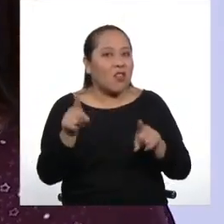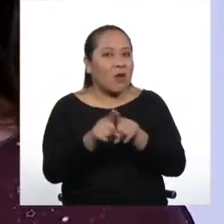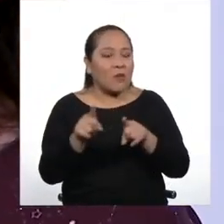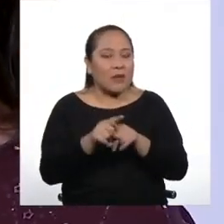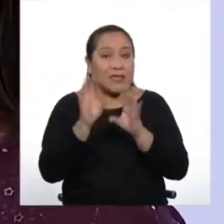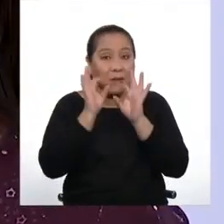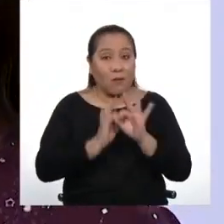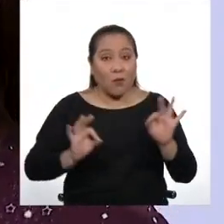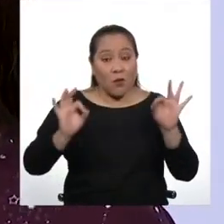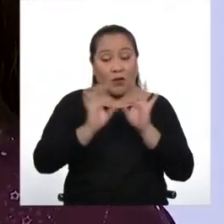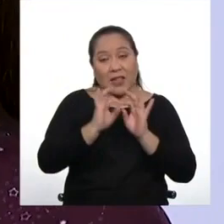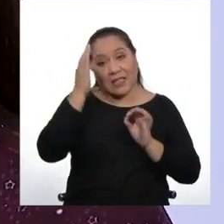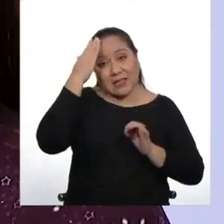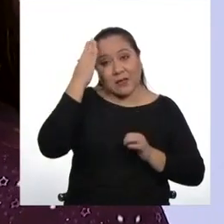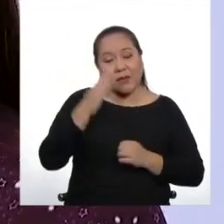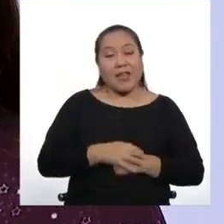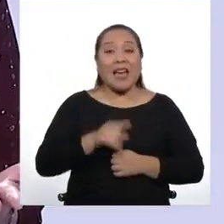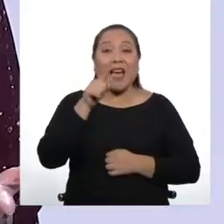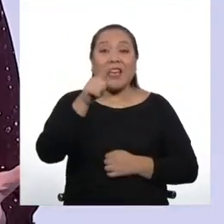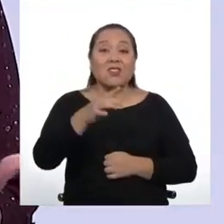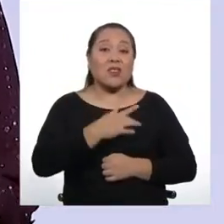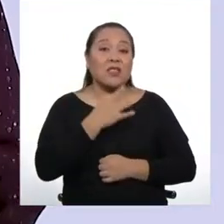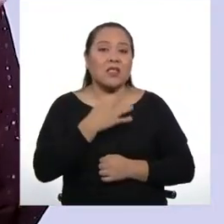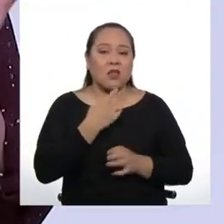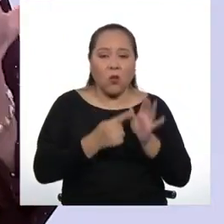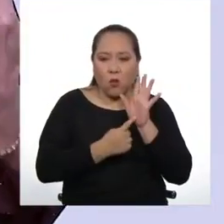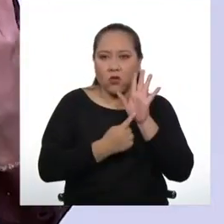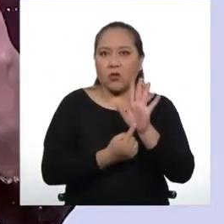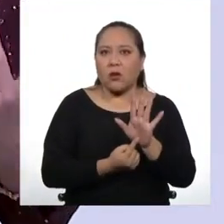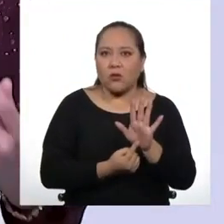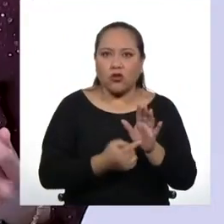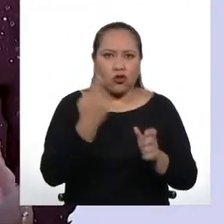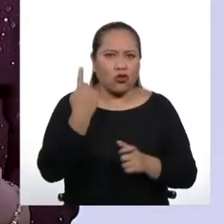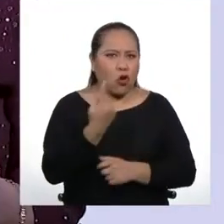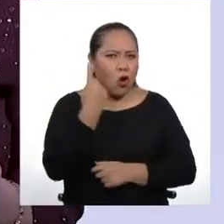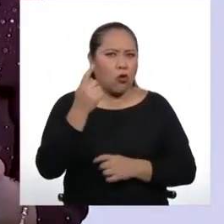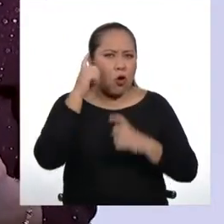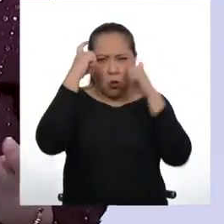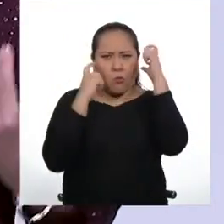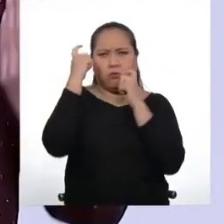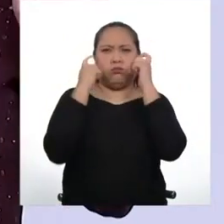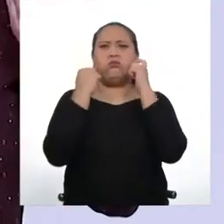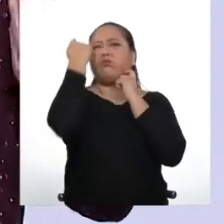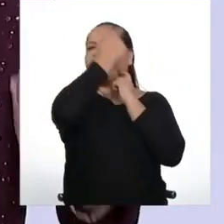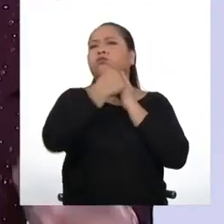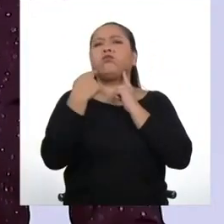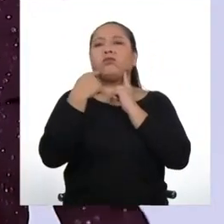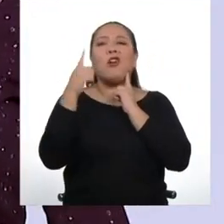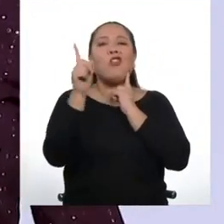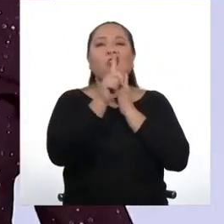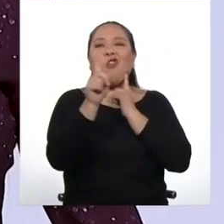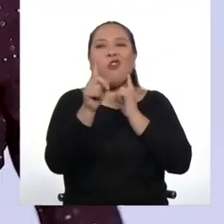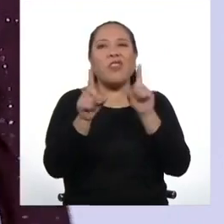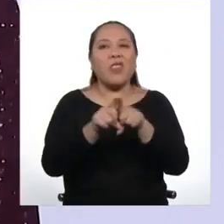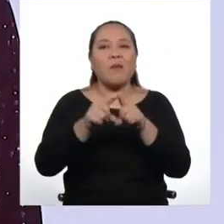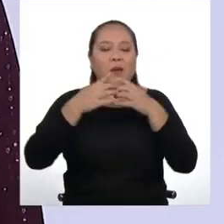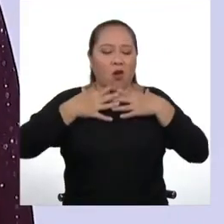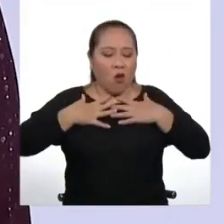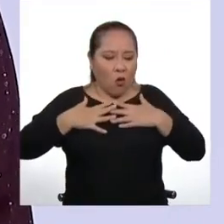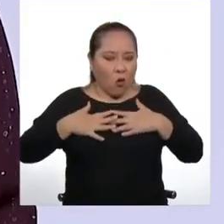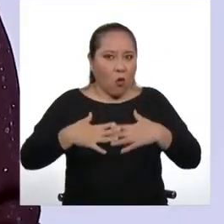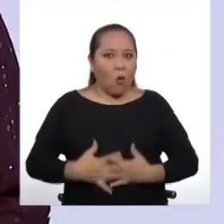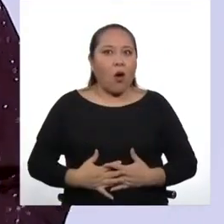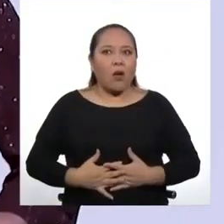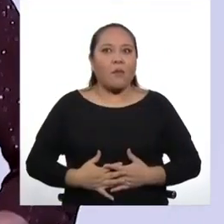saber que lo que sentimos lo expresamos no solo con gestos de nuestro rostro, sino también con nuestro